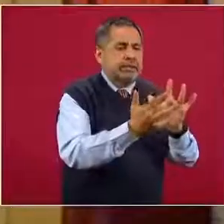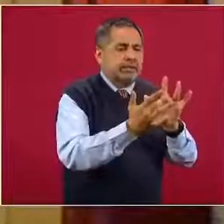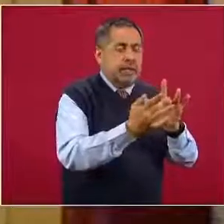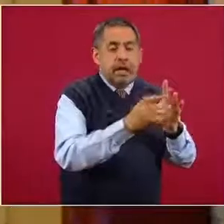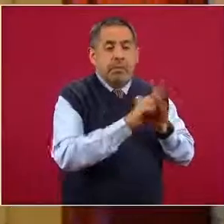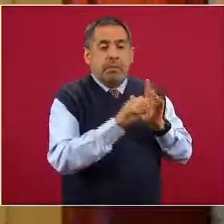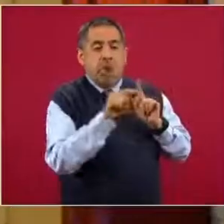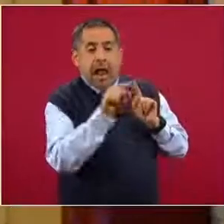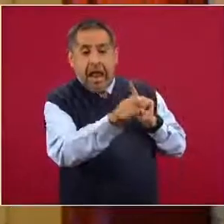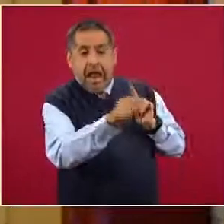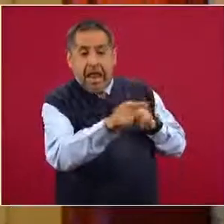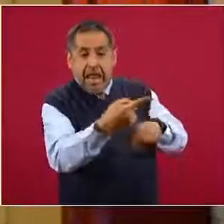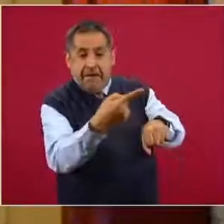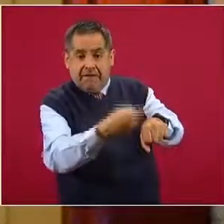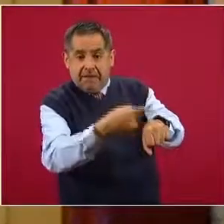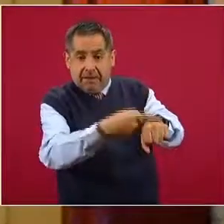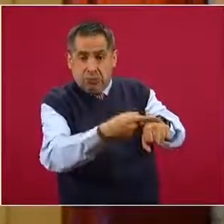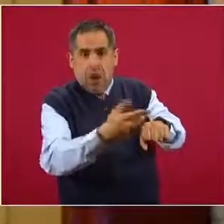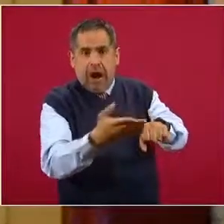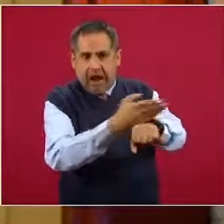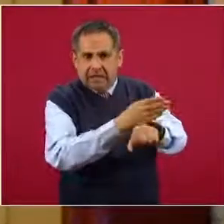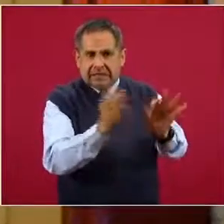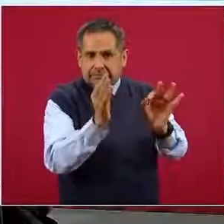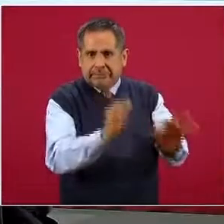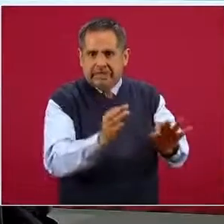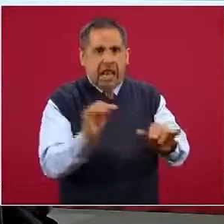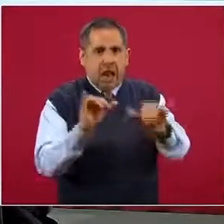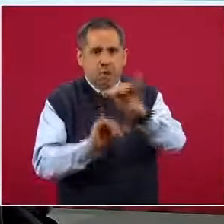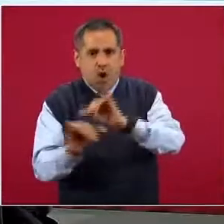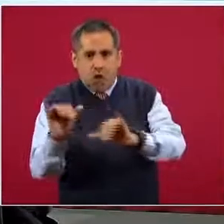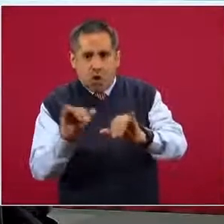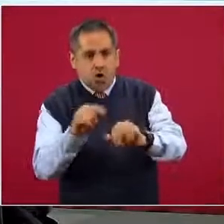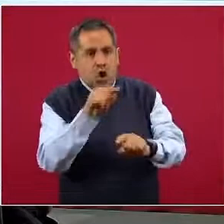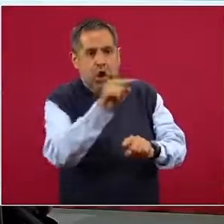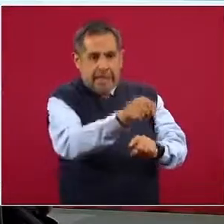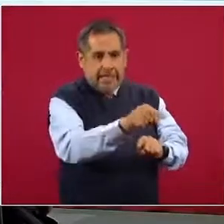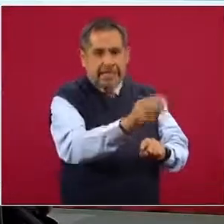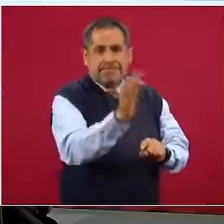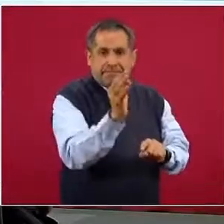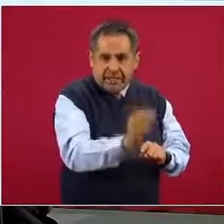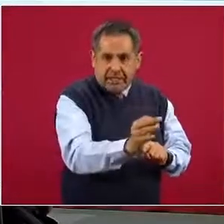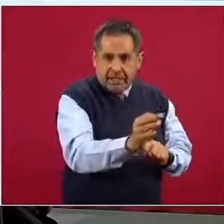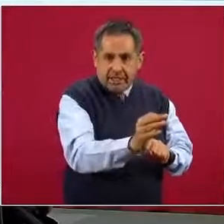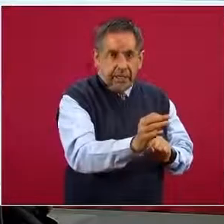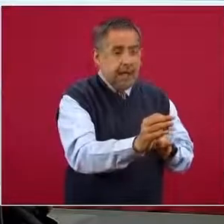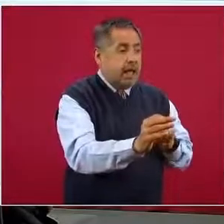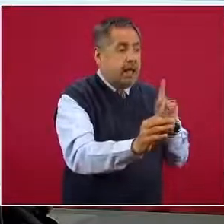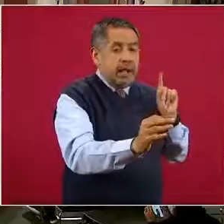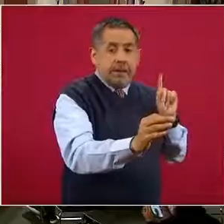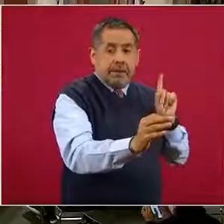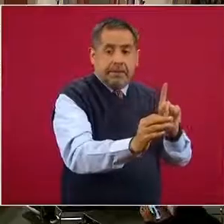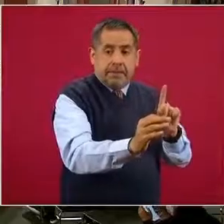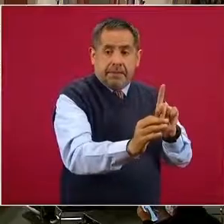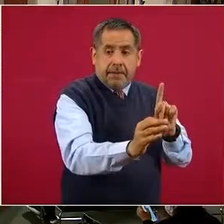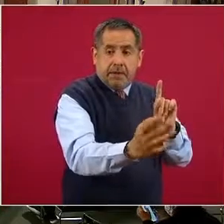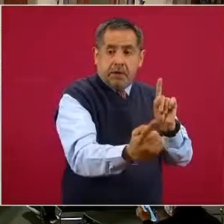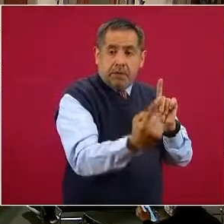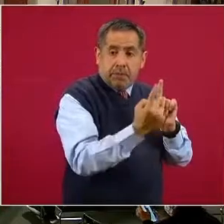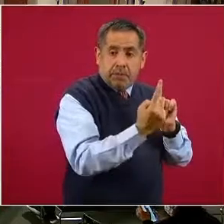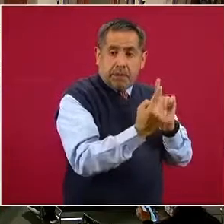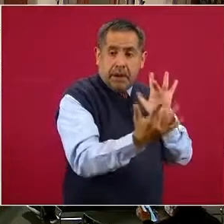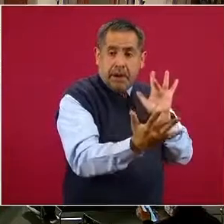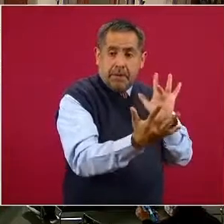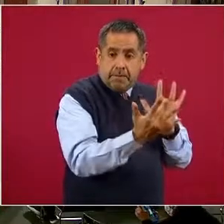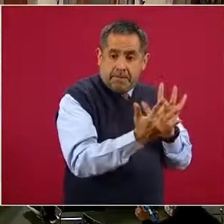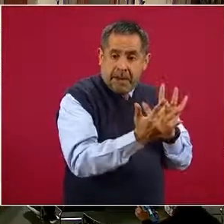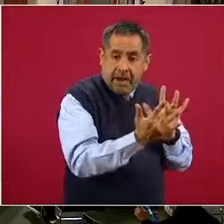una persona que ya fue confirmada previamente por laboratorio. Entonces no es necesario tomar una muestra como para reconfirmar si